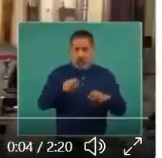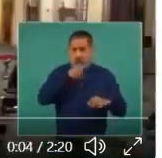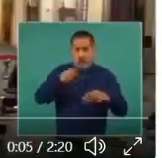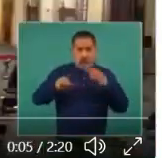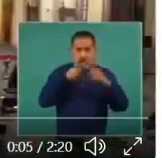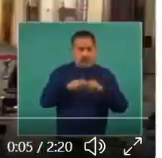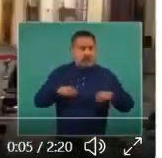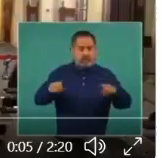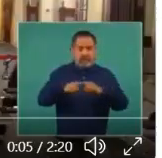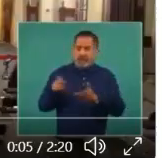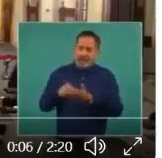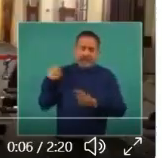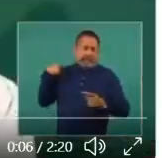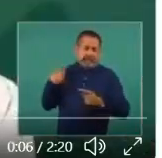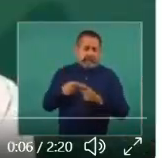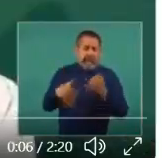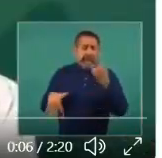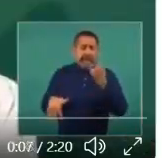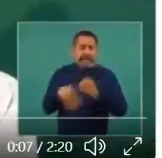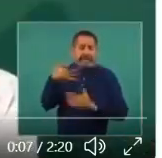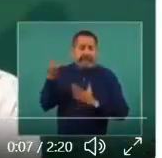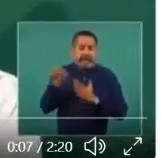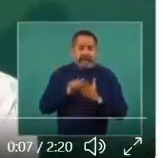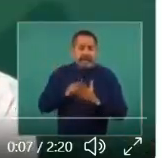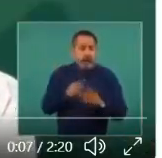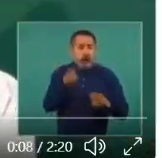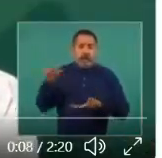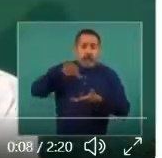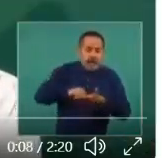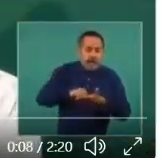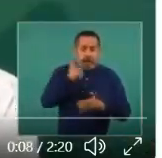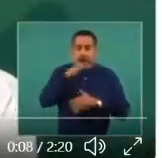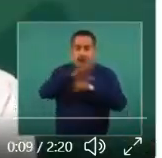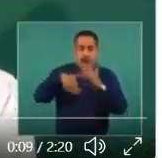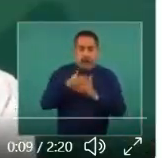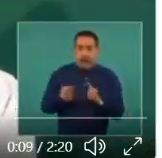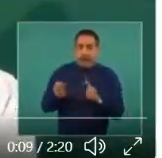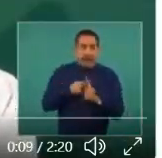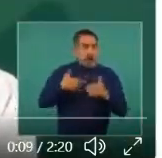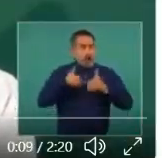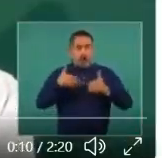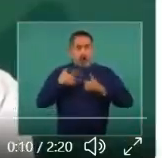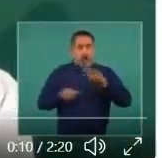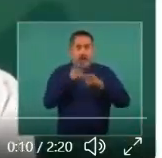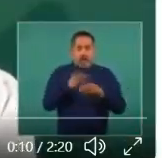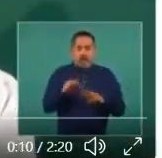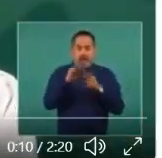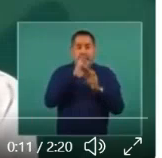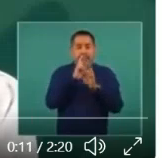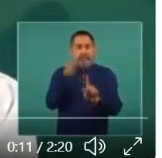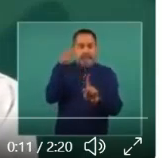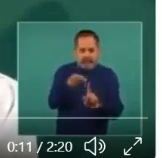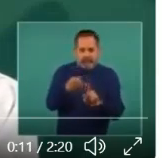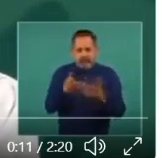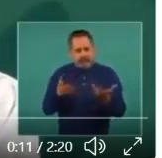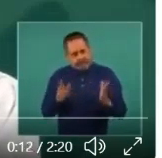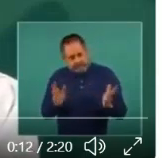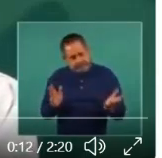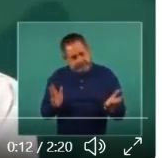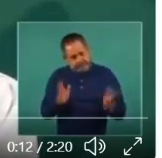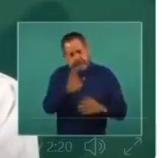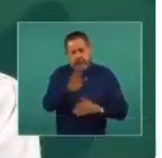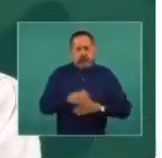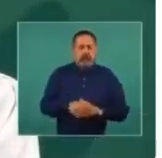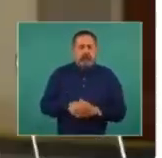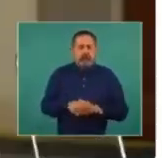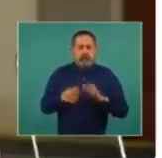amén 15 meses no tengo idea parece que quiere tener especial entrevista especial desde